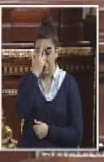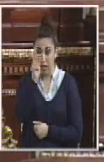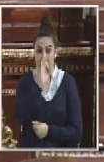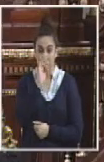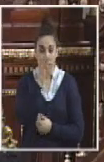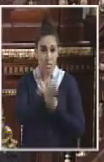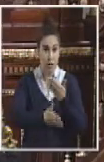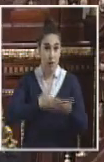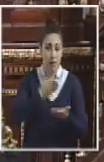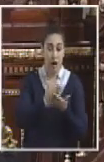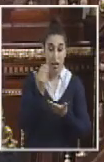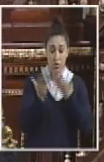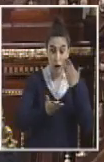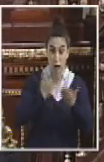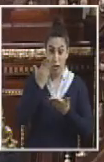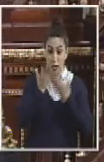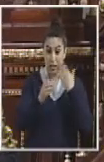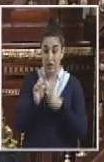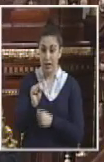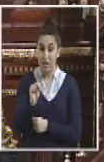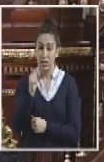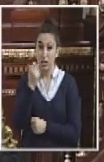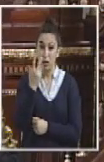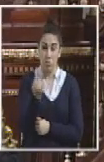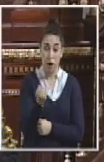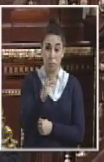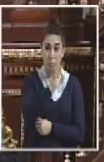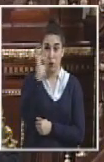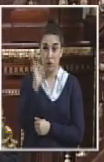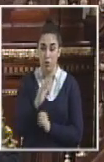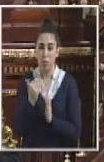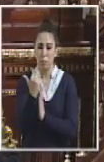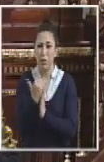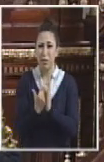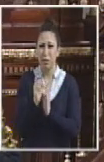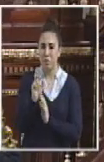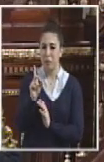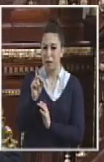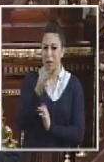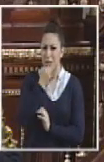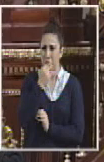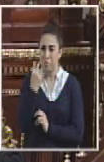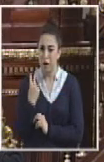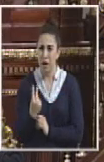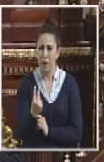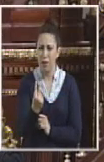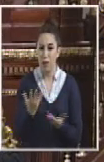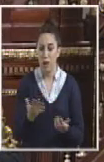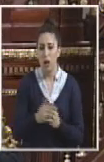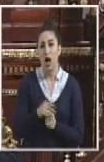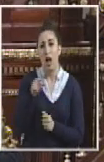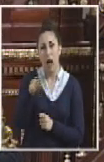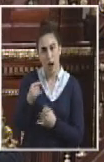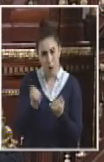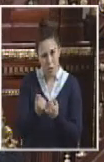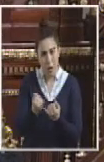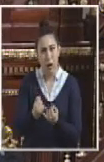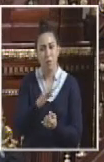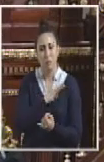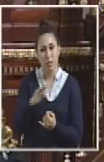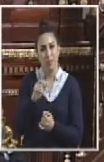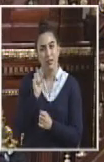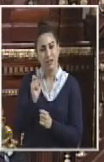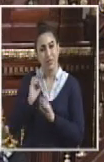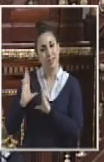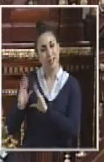el 69% de los viajes duran menos de 30 minutos. Otra área de oportunidad de